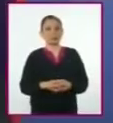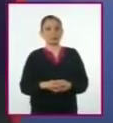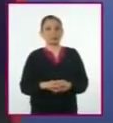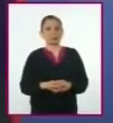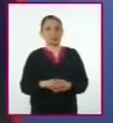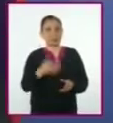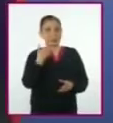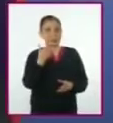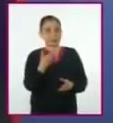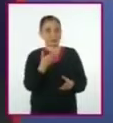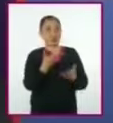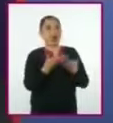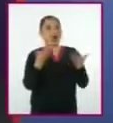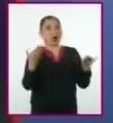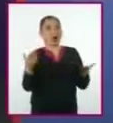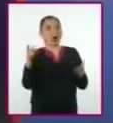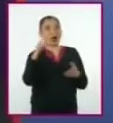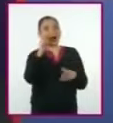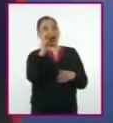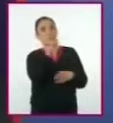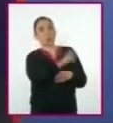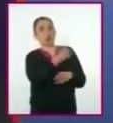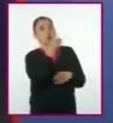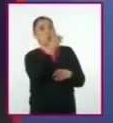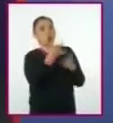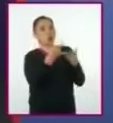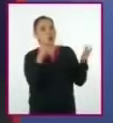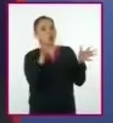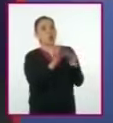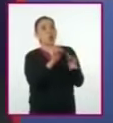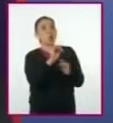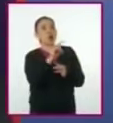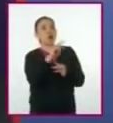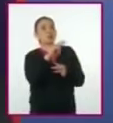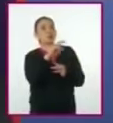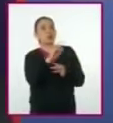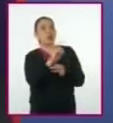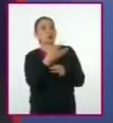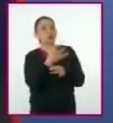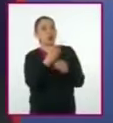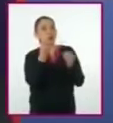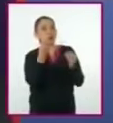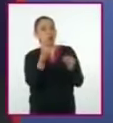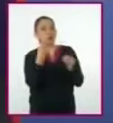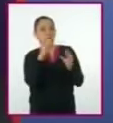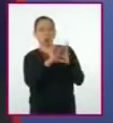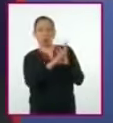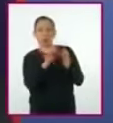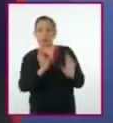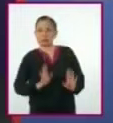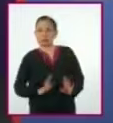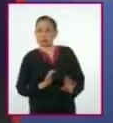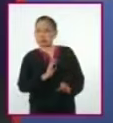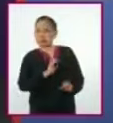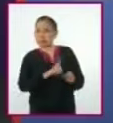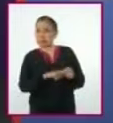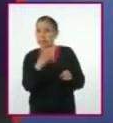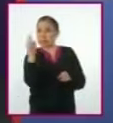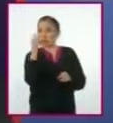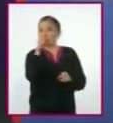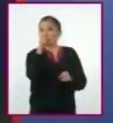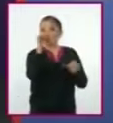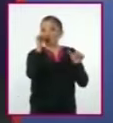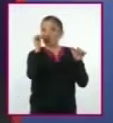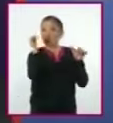Bueno, ahora vamos a ver un cuento que tiene muchas señas particulares. Necesito que